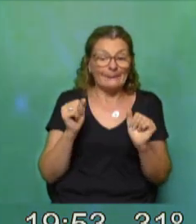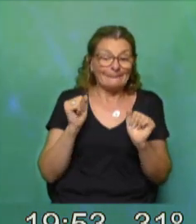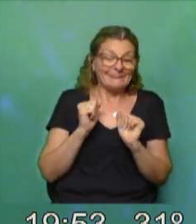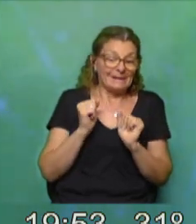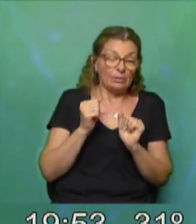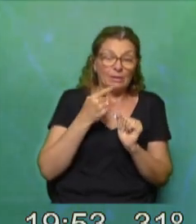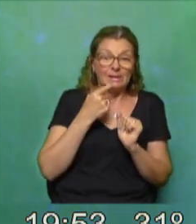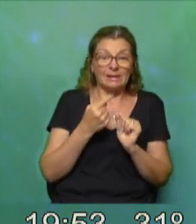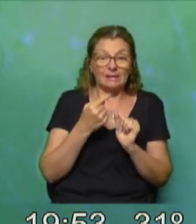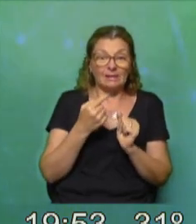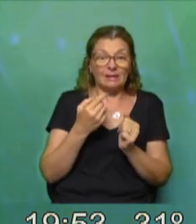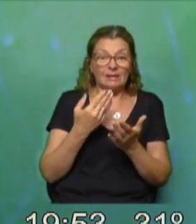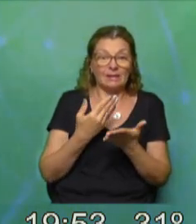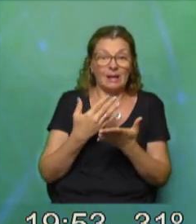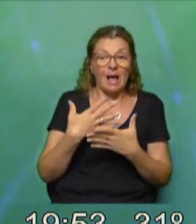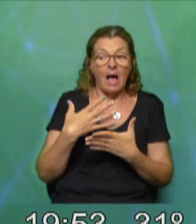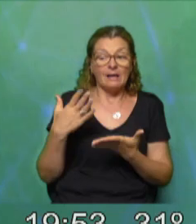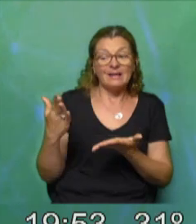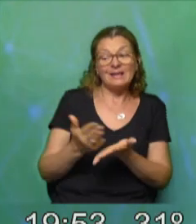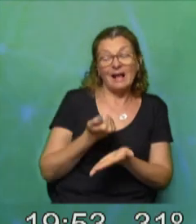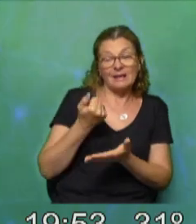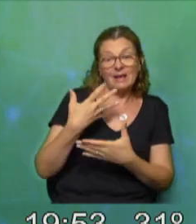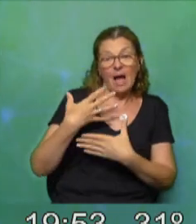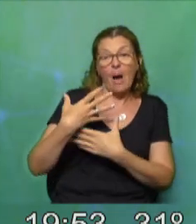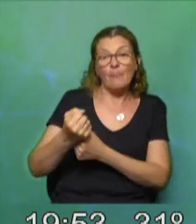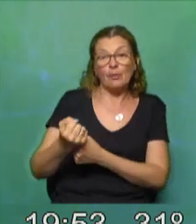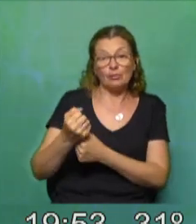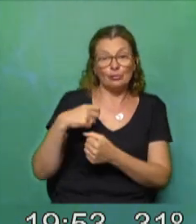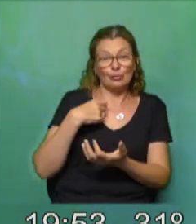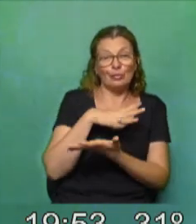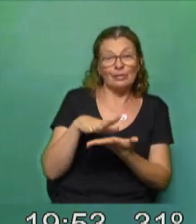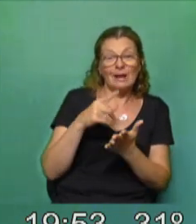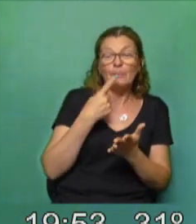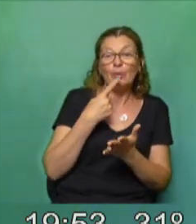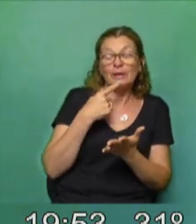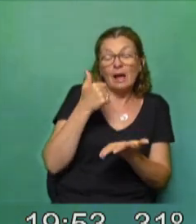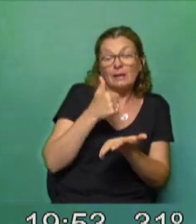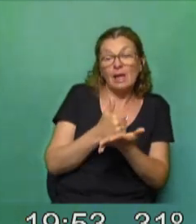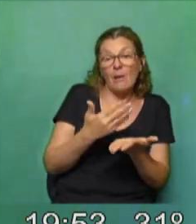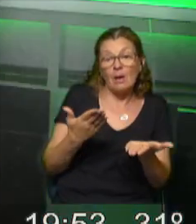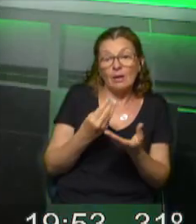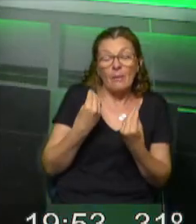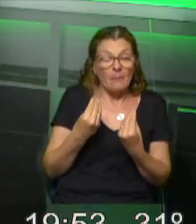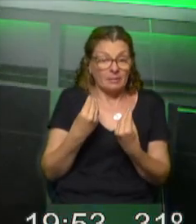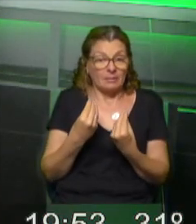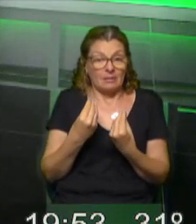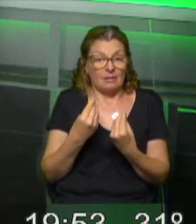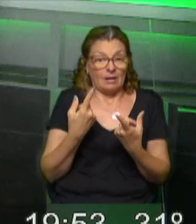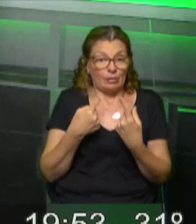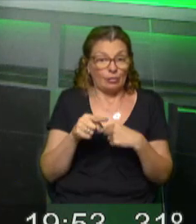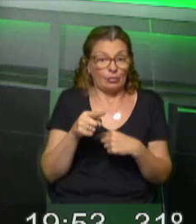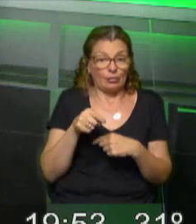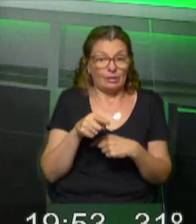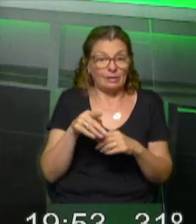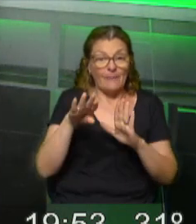es además el retiro de estos apoyos sociales de de un montón de políticas que existían hasta ahora qué va a pasar entonces con